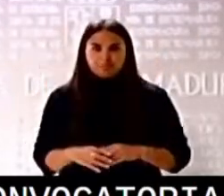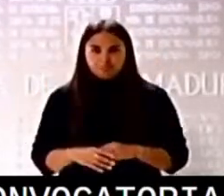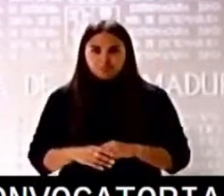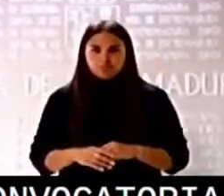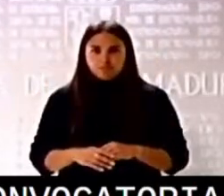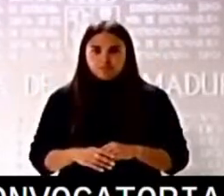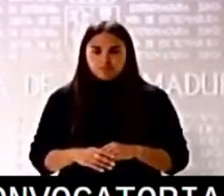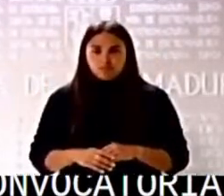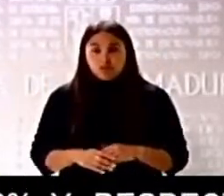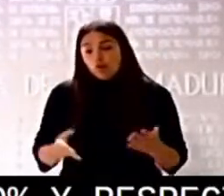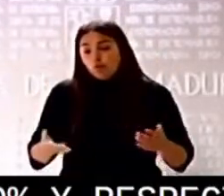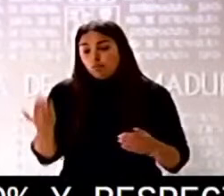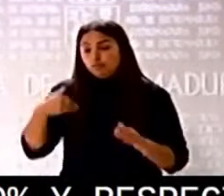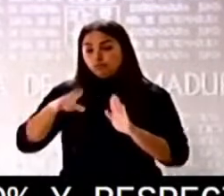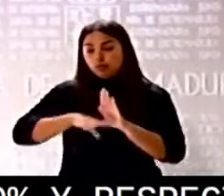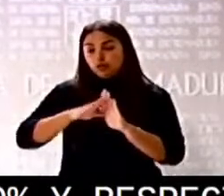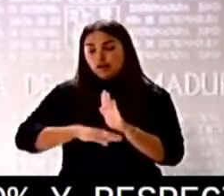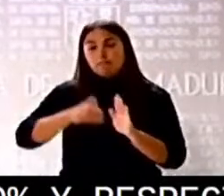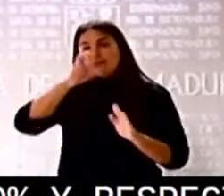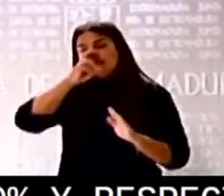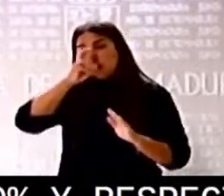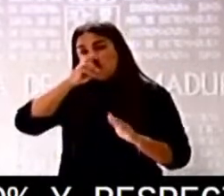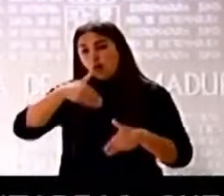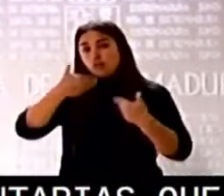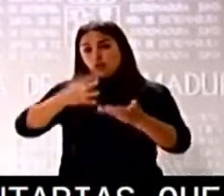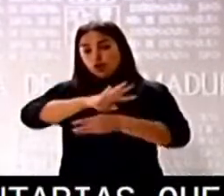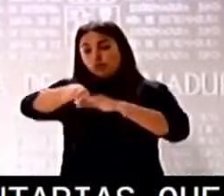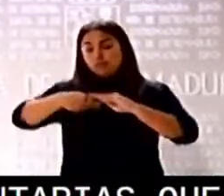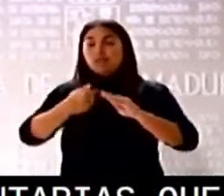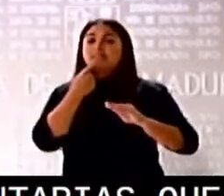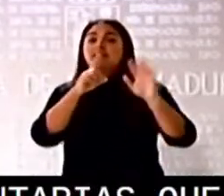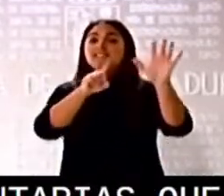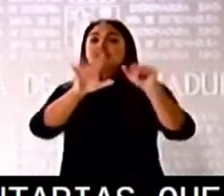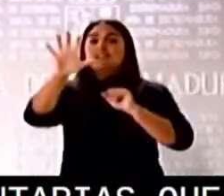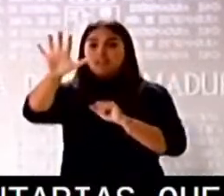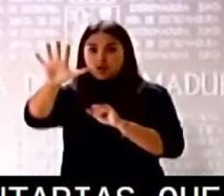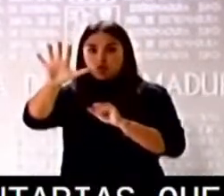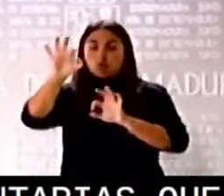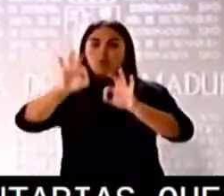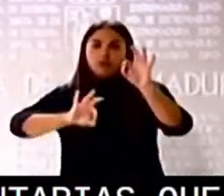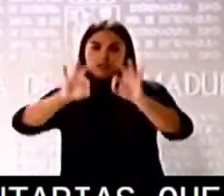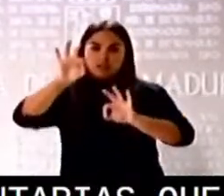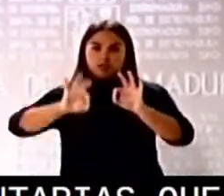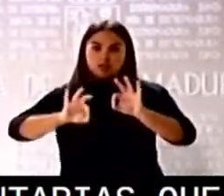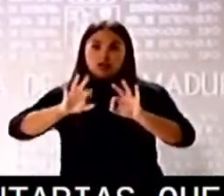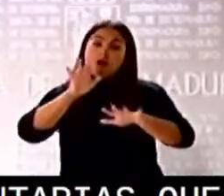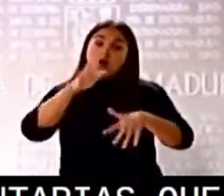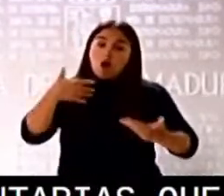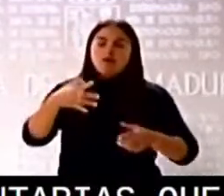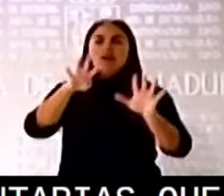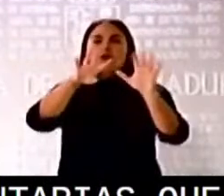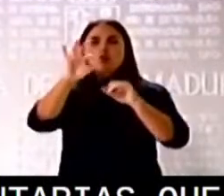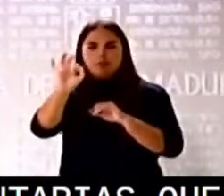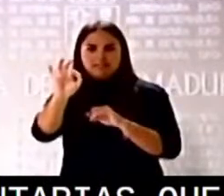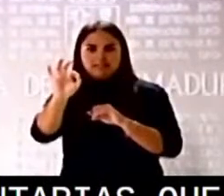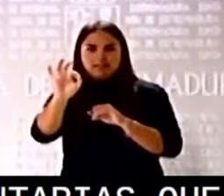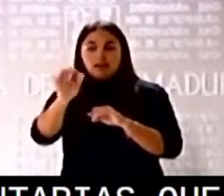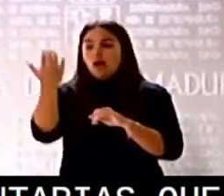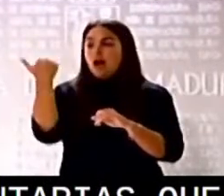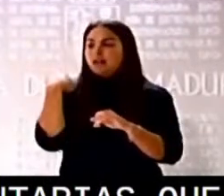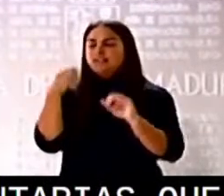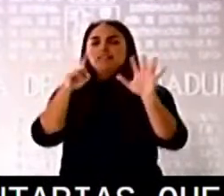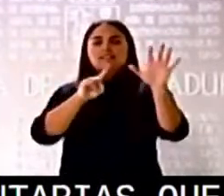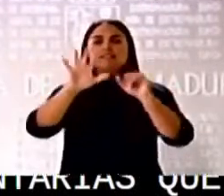y respecto al anterior programa de ayudas complementarias que se situaba en el 65%. Ahora es del 90% y antes era